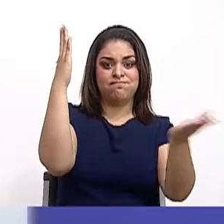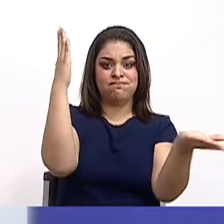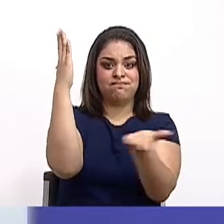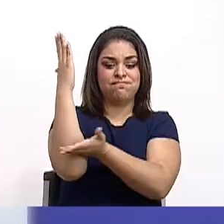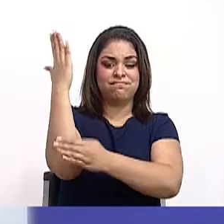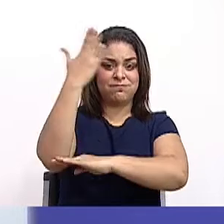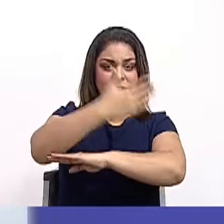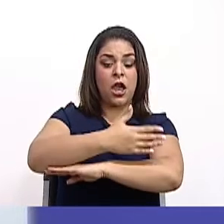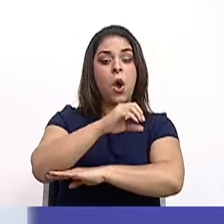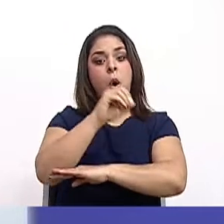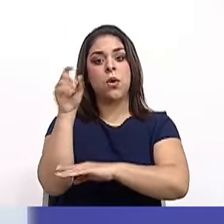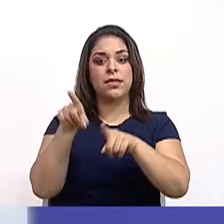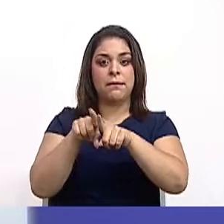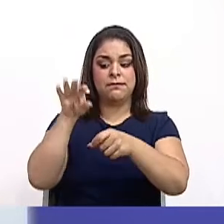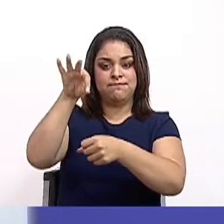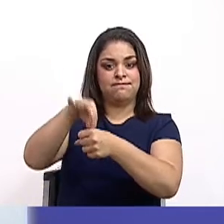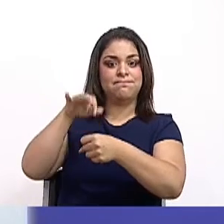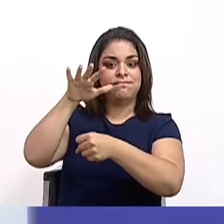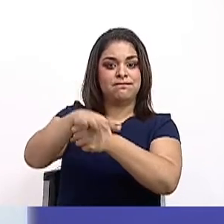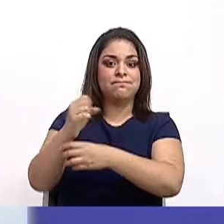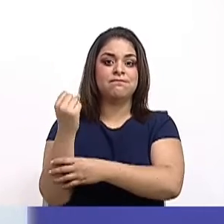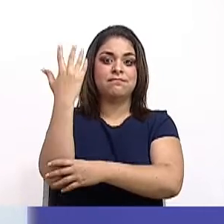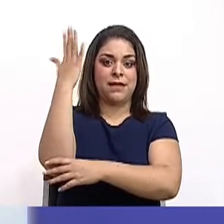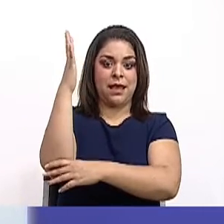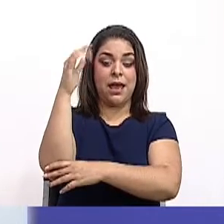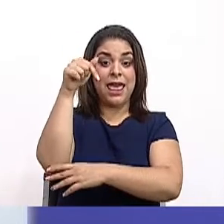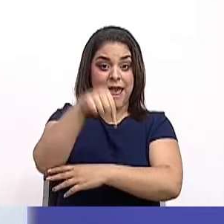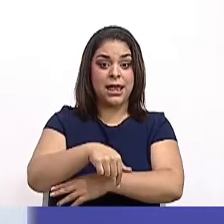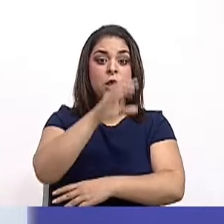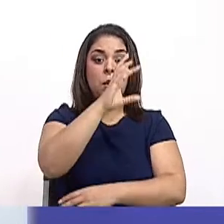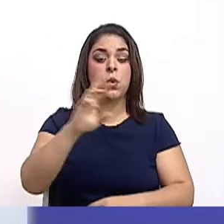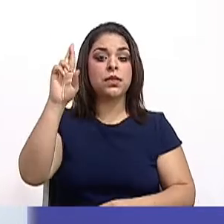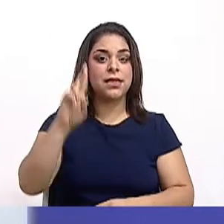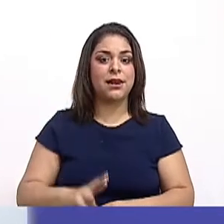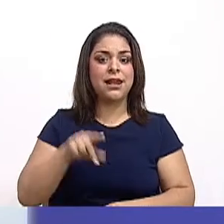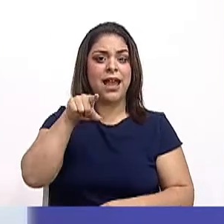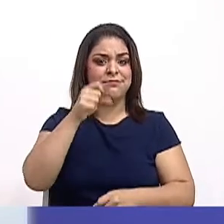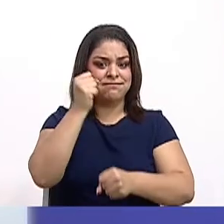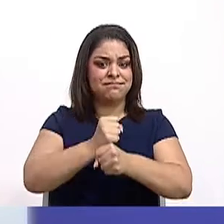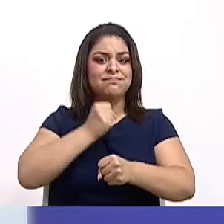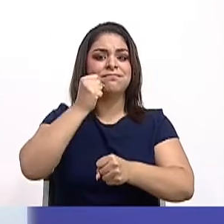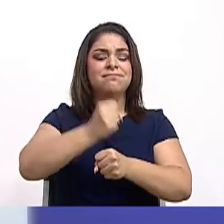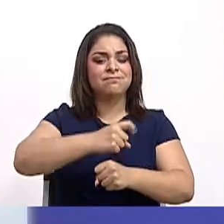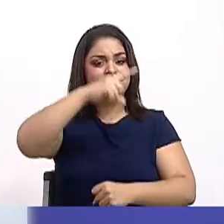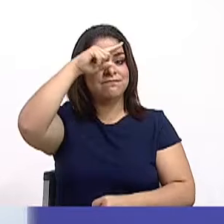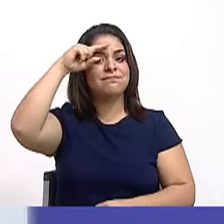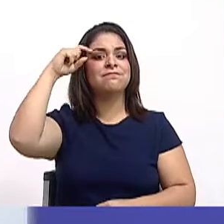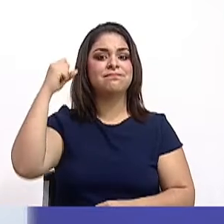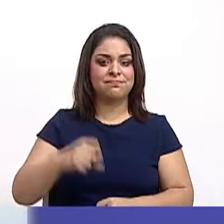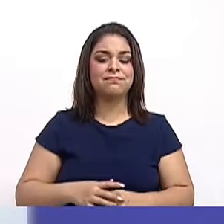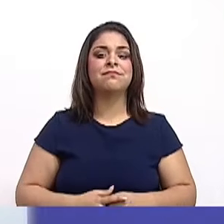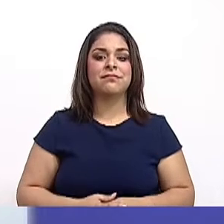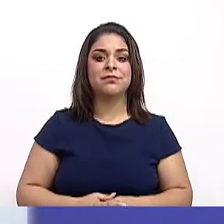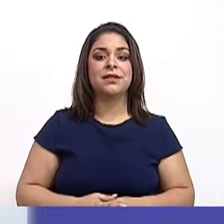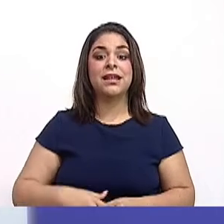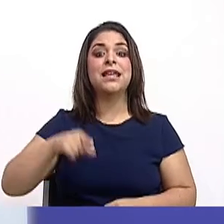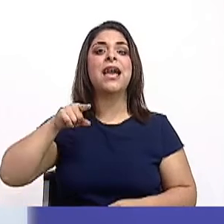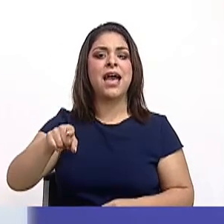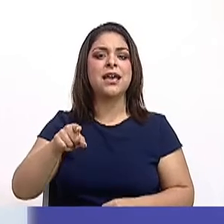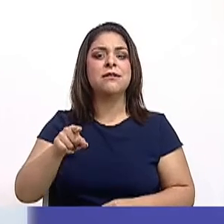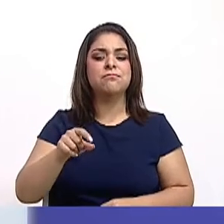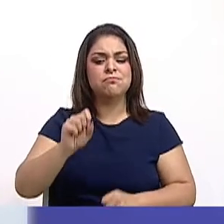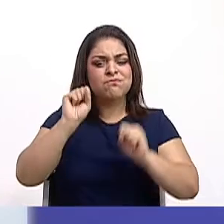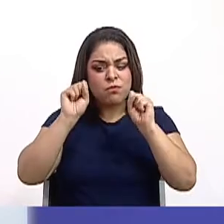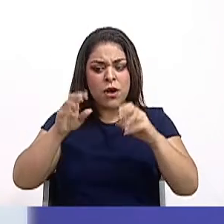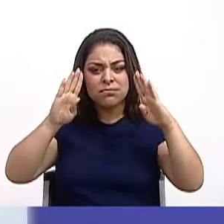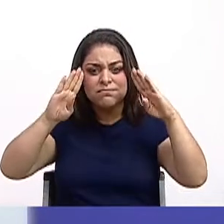reforestación. Y como en Costa Rica, esa es una labor muy ardua y en donde se pone mucho